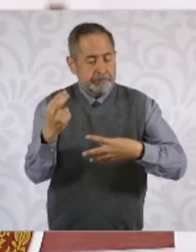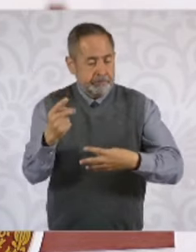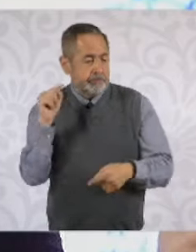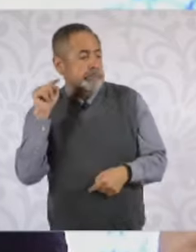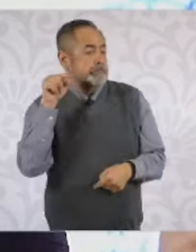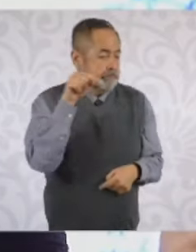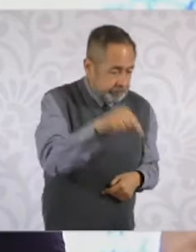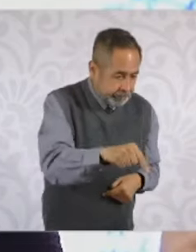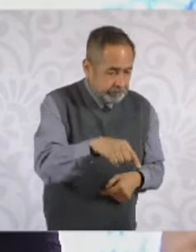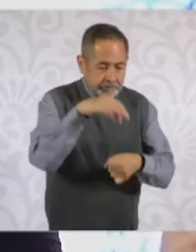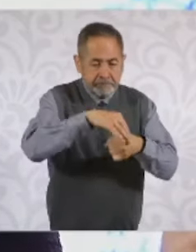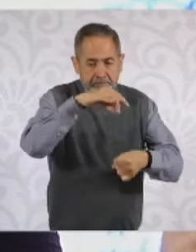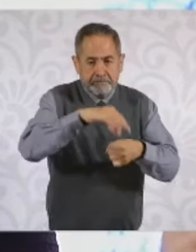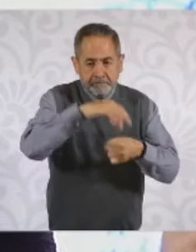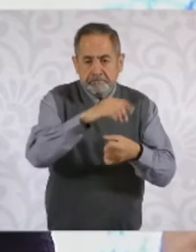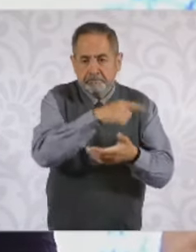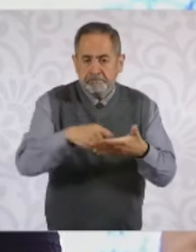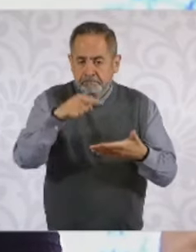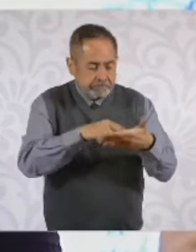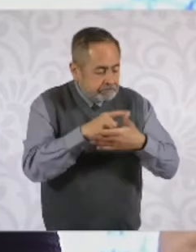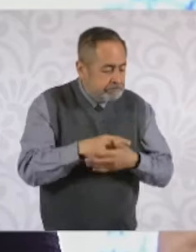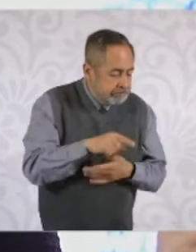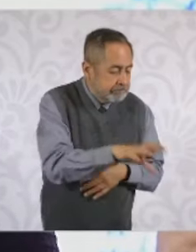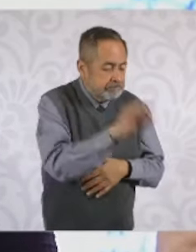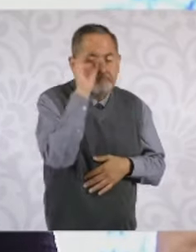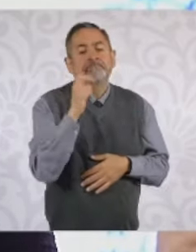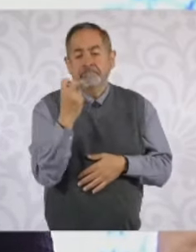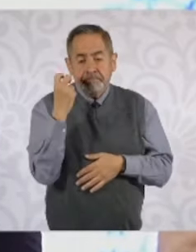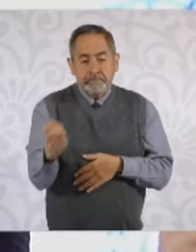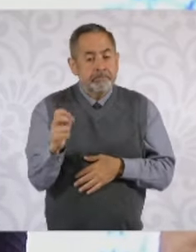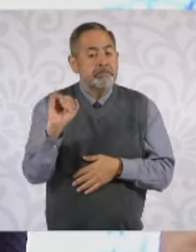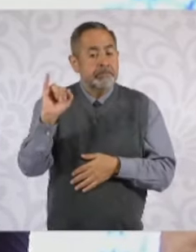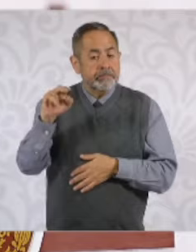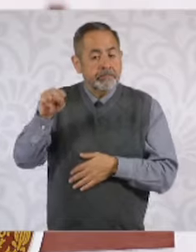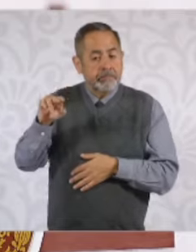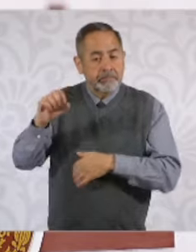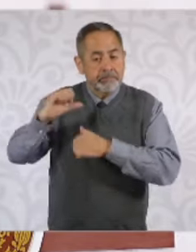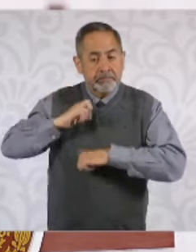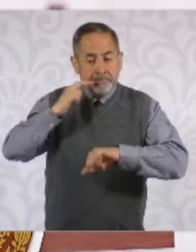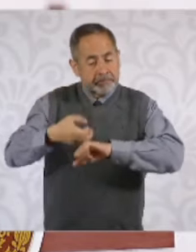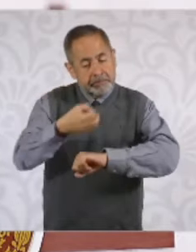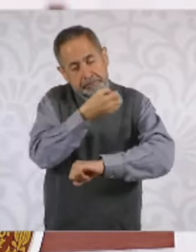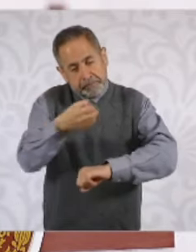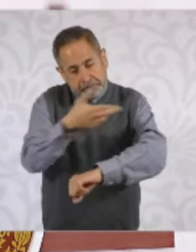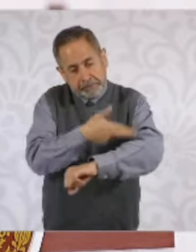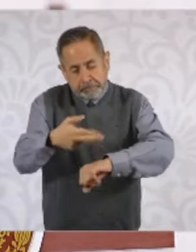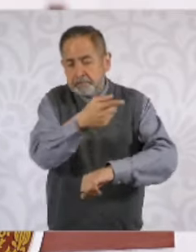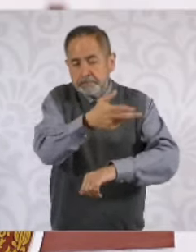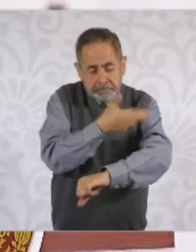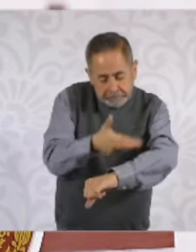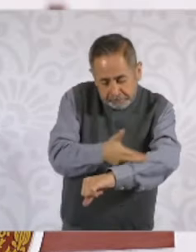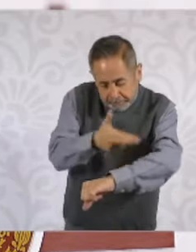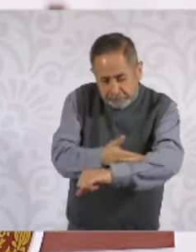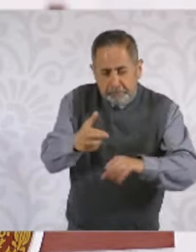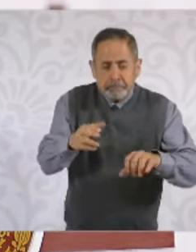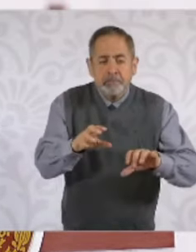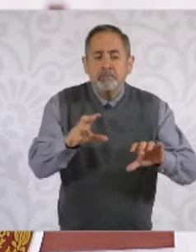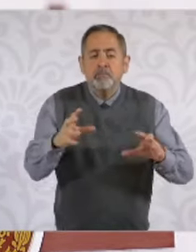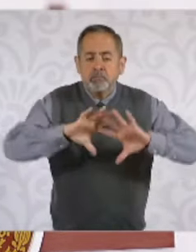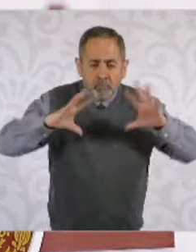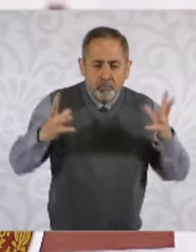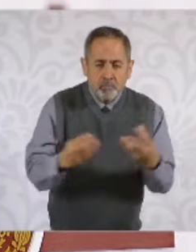jornada electoral, el Instituto Nacional Electoral realizará los cómputos de la elección,